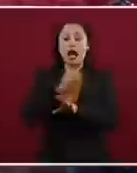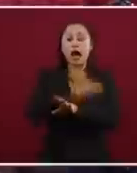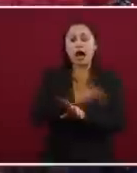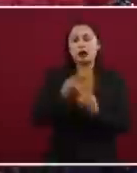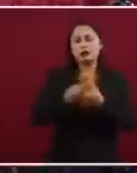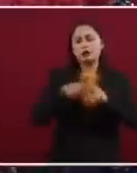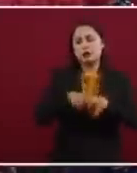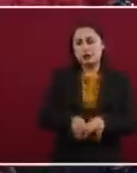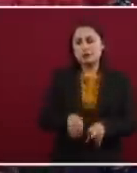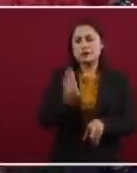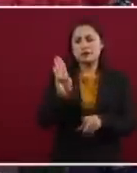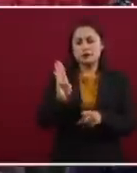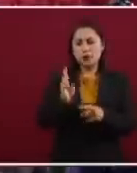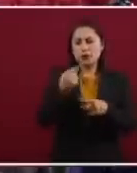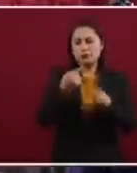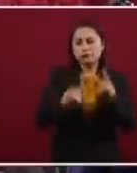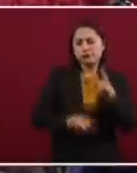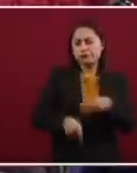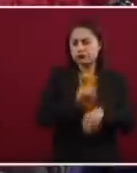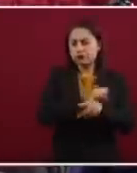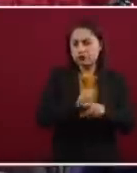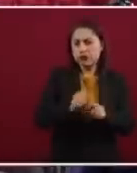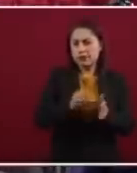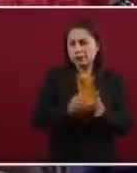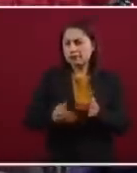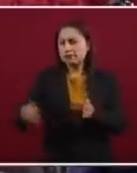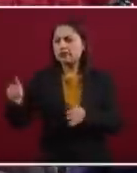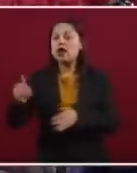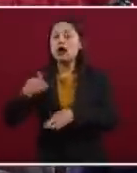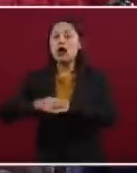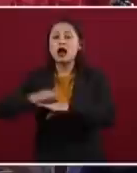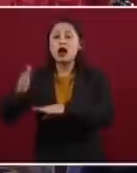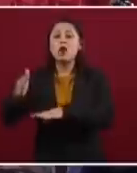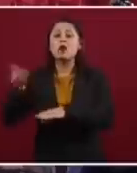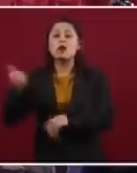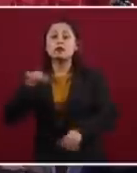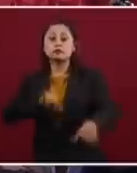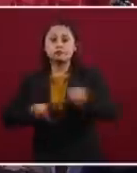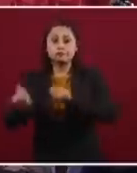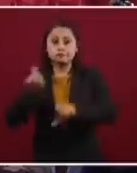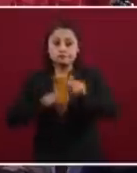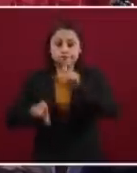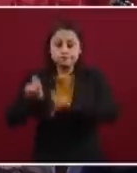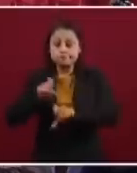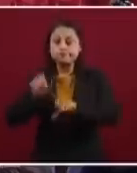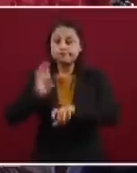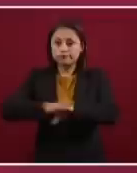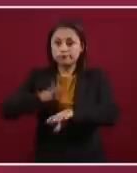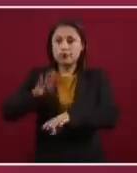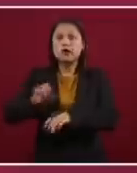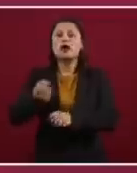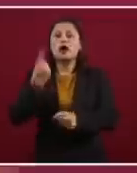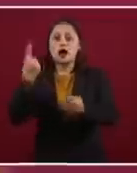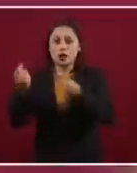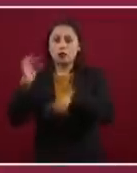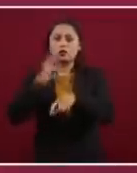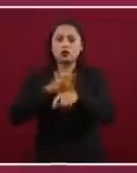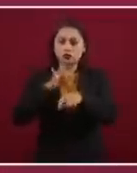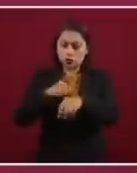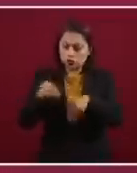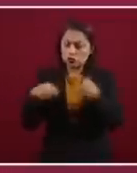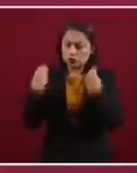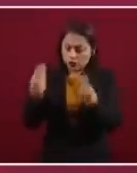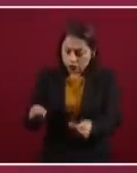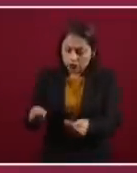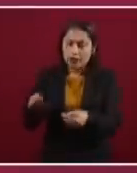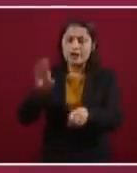drogas de inicio a productos de alto impacto se han sumado productos químicos algunos vinculados con el uso médico o farmacéutico que ya